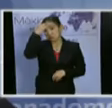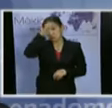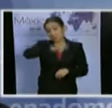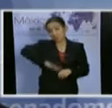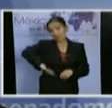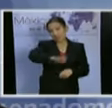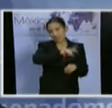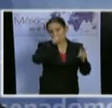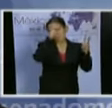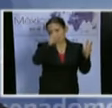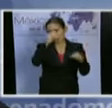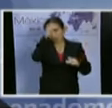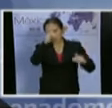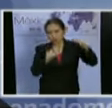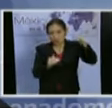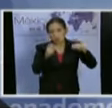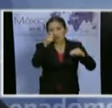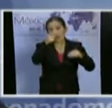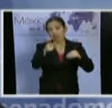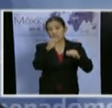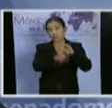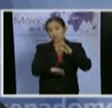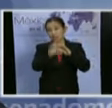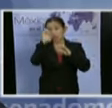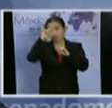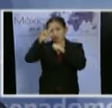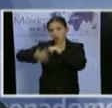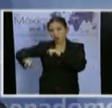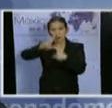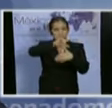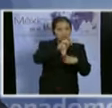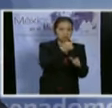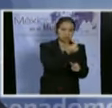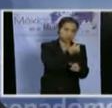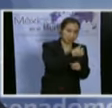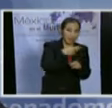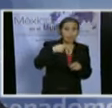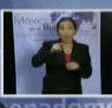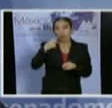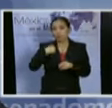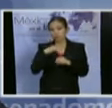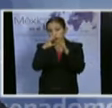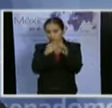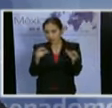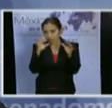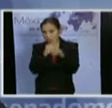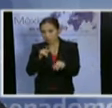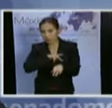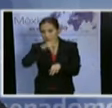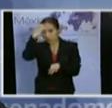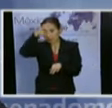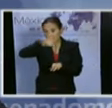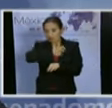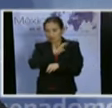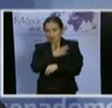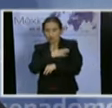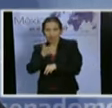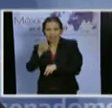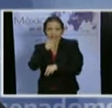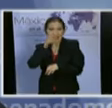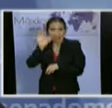de la desigualdad ha sido fundamentalmente en Europa más que en América Latina, pero yo les puedo contar mi experiencia tanto en España como en